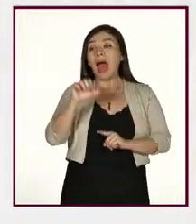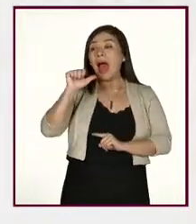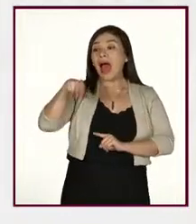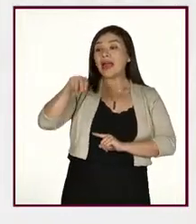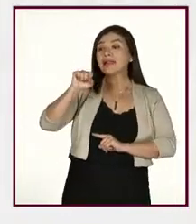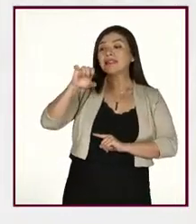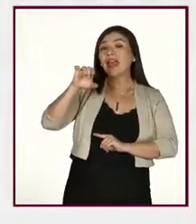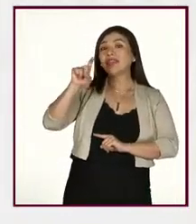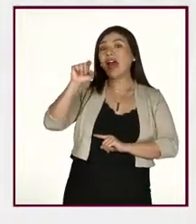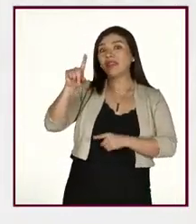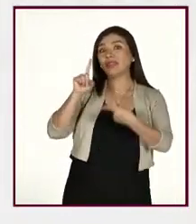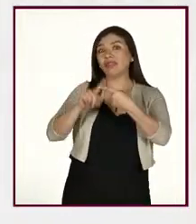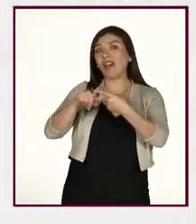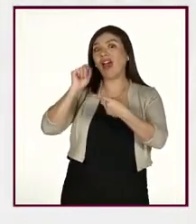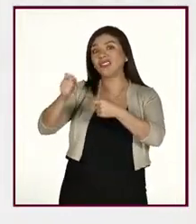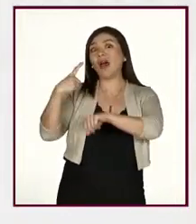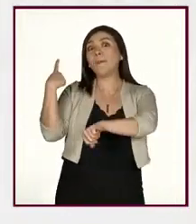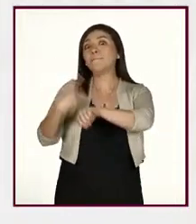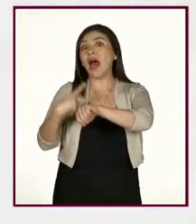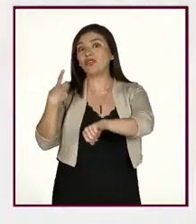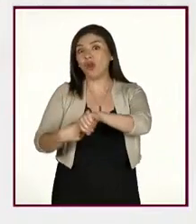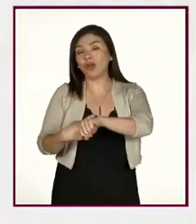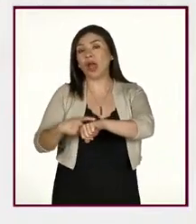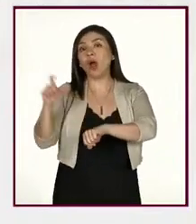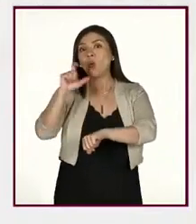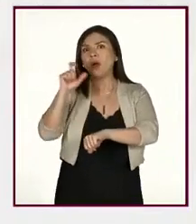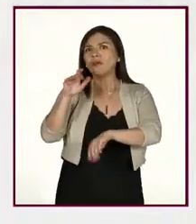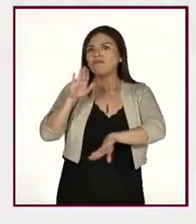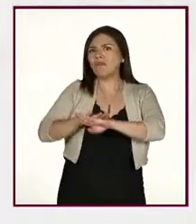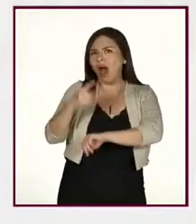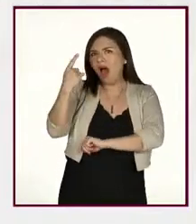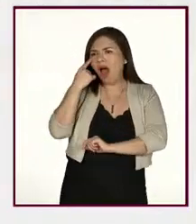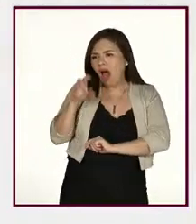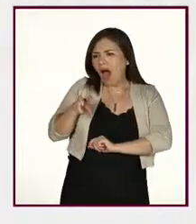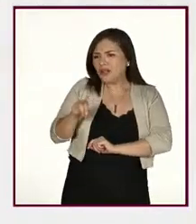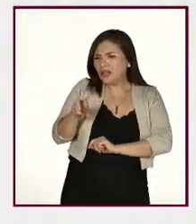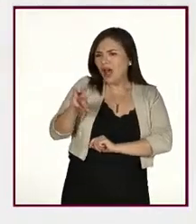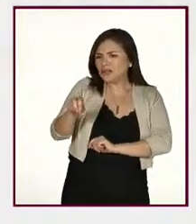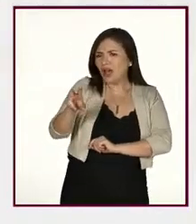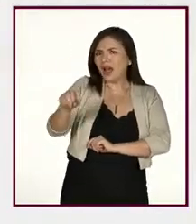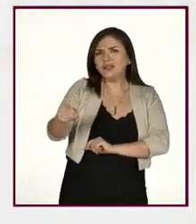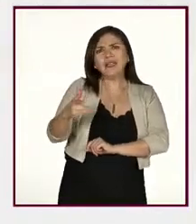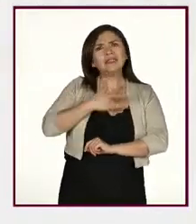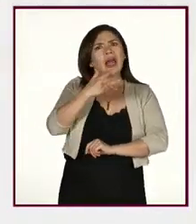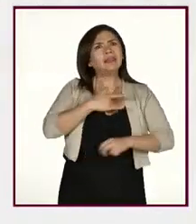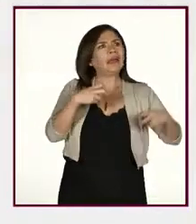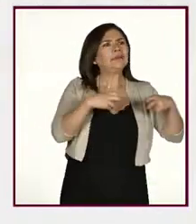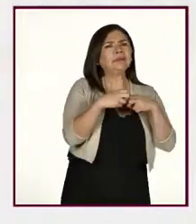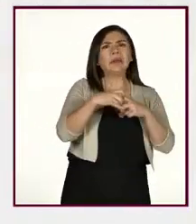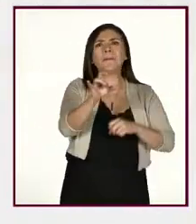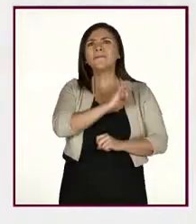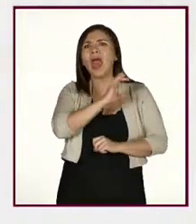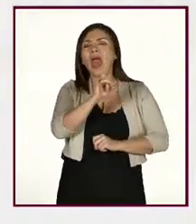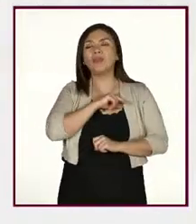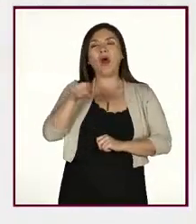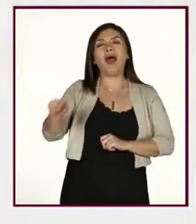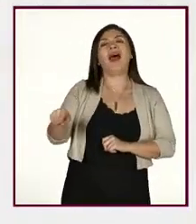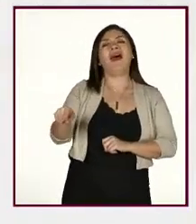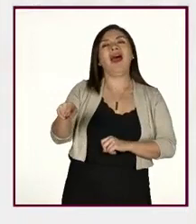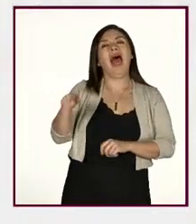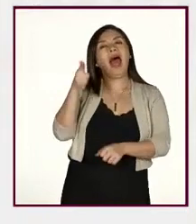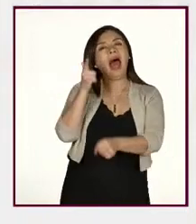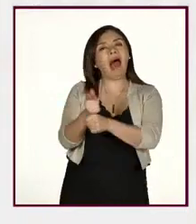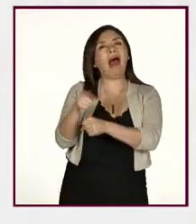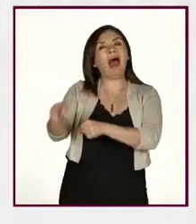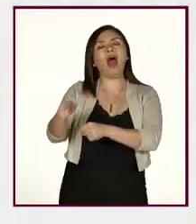patológica cuando se hace perseverante, que persiste esta ansiedad todo el tiempo, entonces ahí ya podemos empezar a diferenciar de